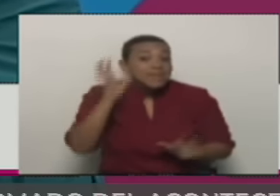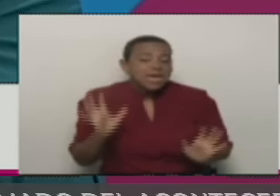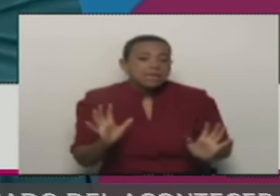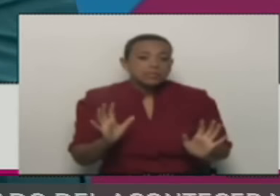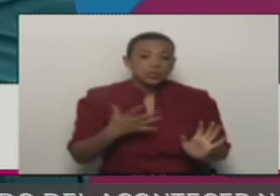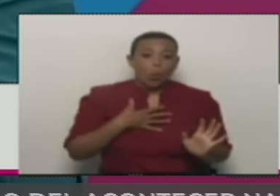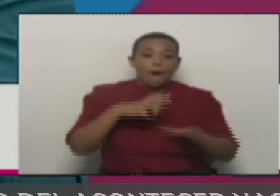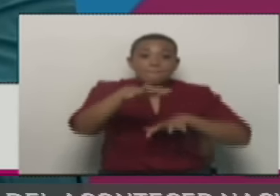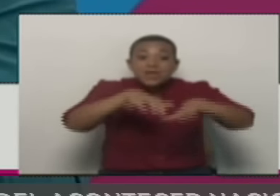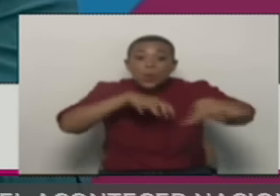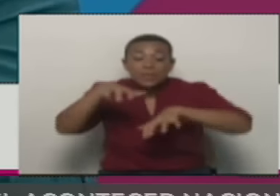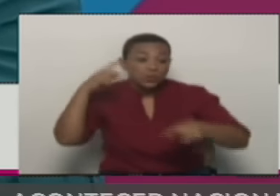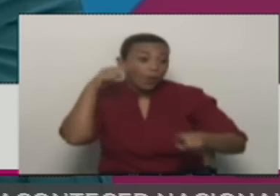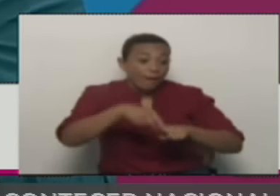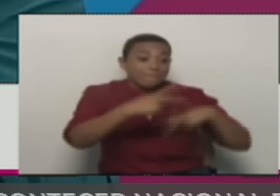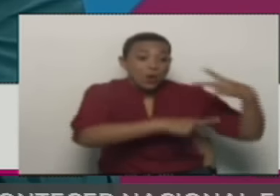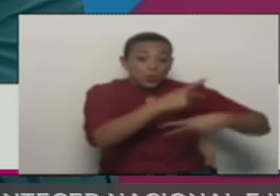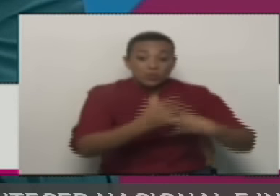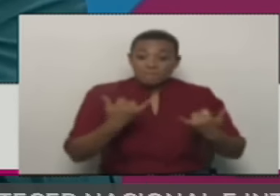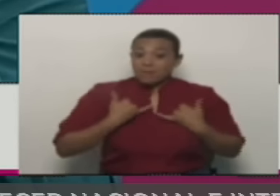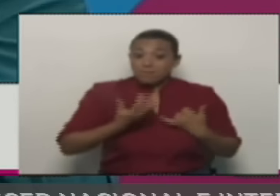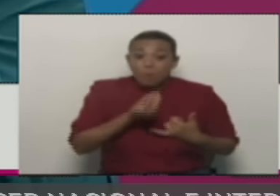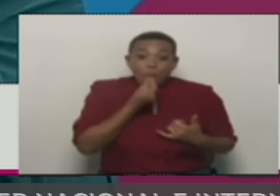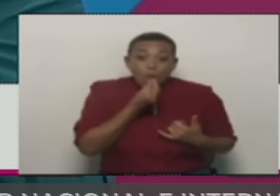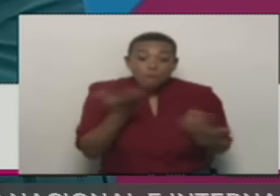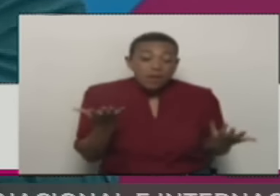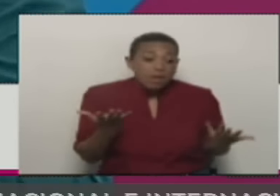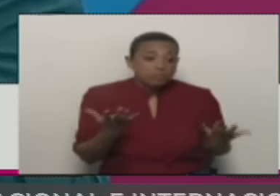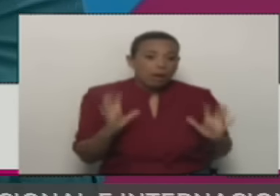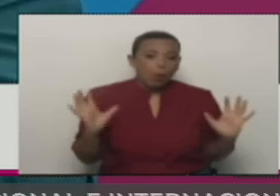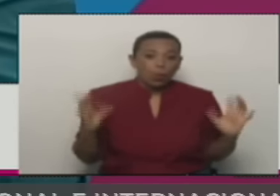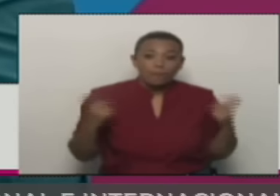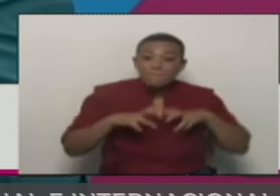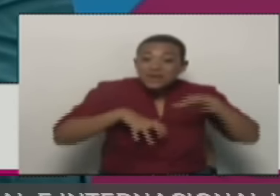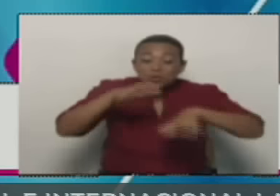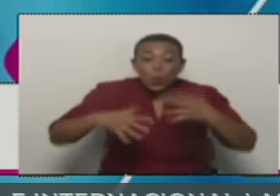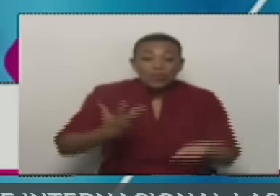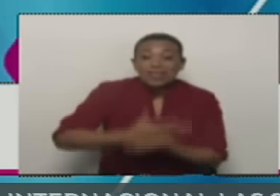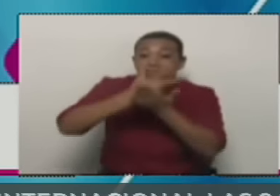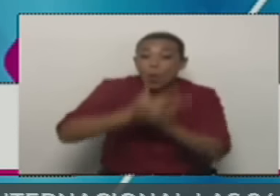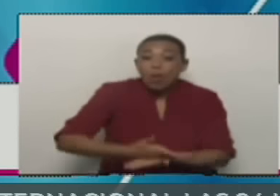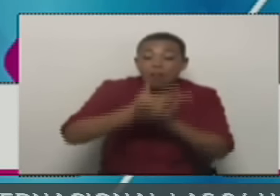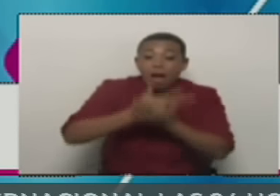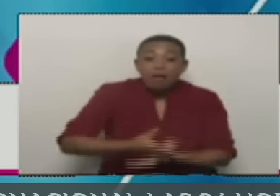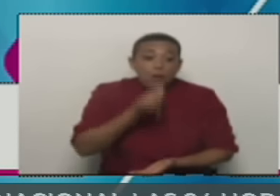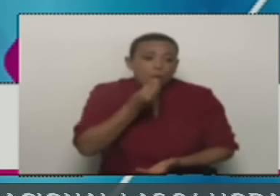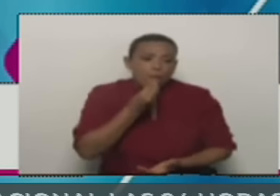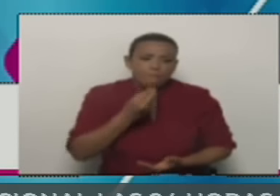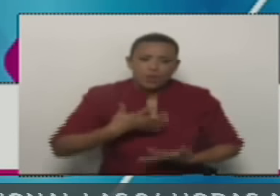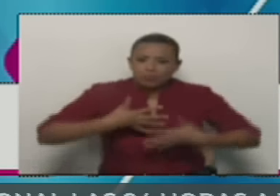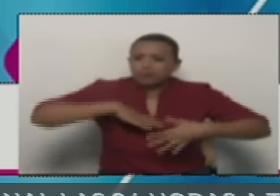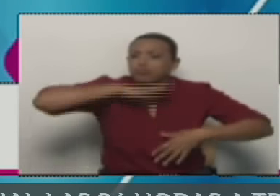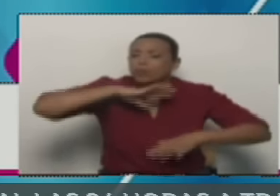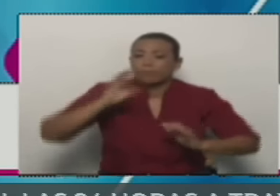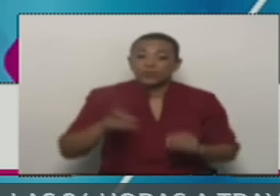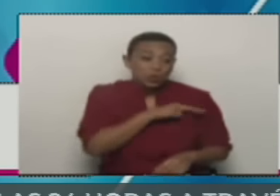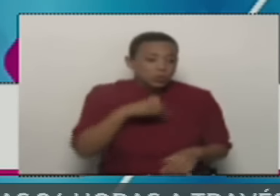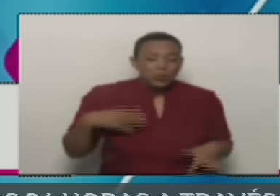o millones nos dedicamos a producir, pues serían millones de toneladas también de kilos de alimento, ¿no? A nosotros nos